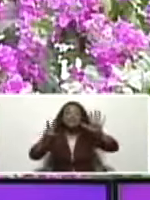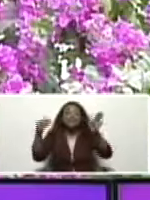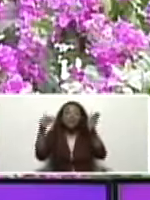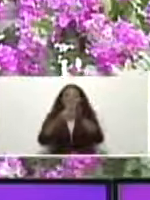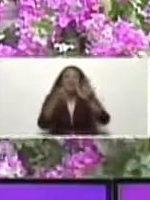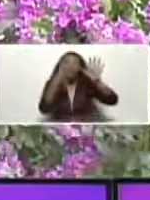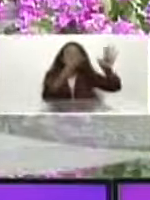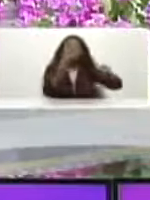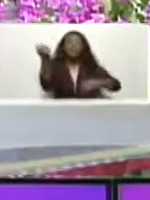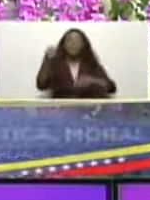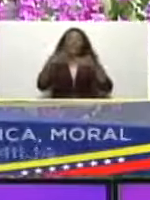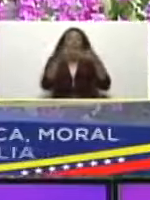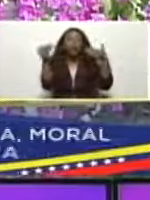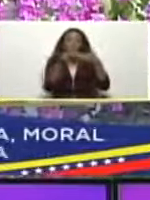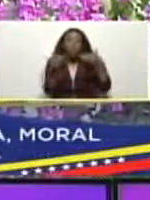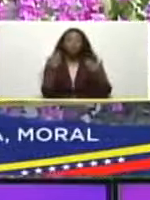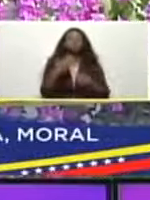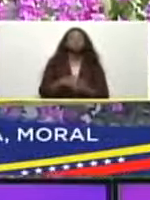$7.657.093.